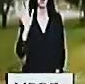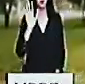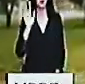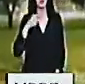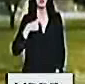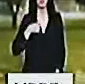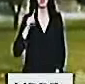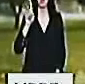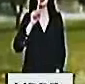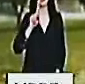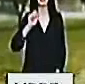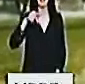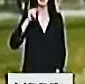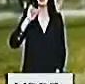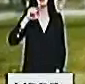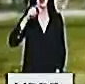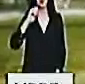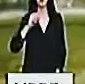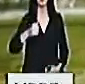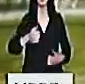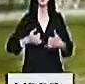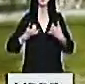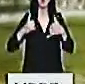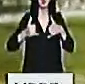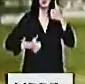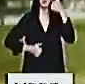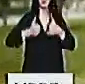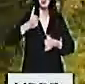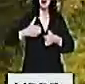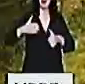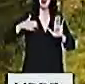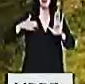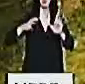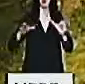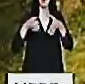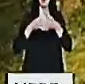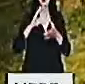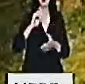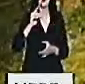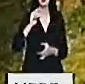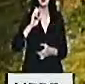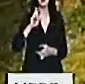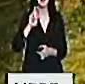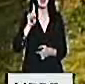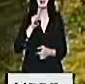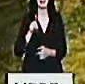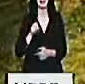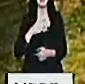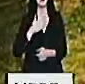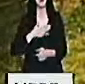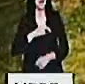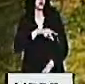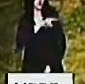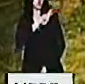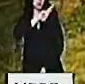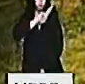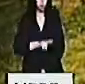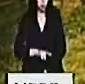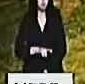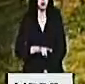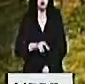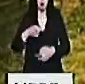Hola, soy Santiago Videla, jugador profesional de rugby y jugador de los Cóndores. Me gustaría que tanto el norte como el sur tengan las mismas condiciones que